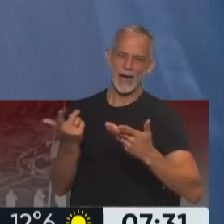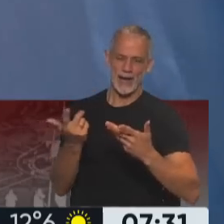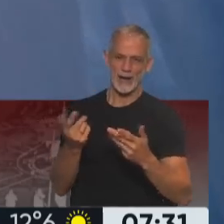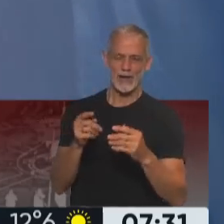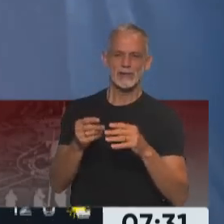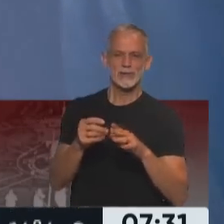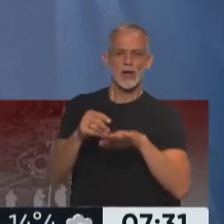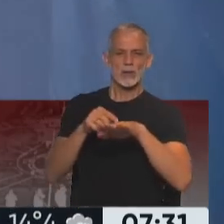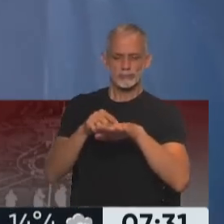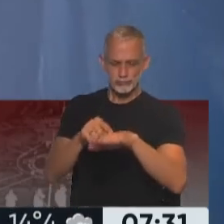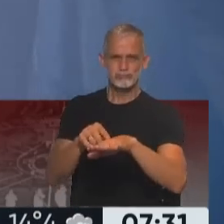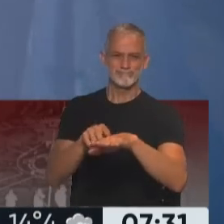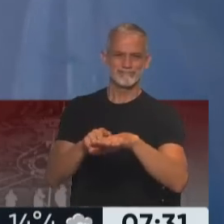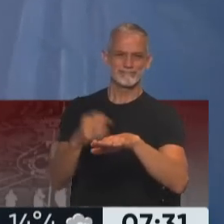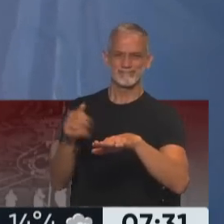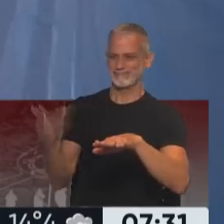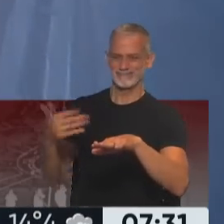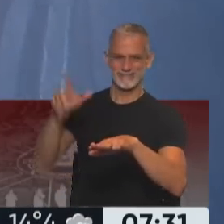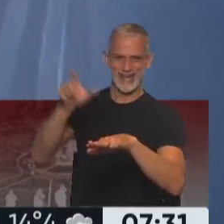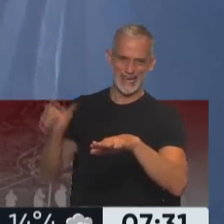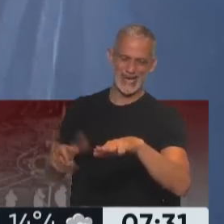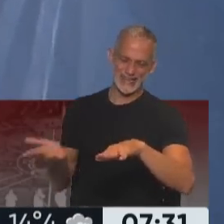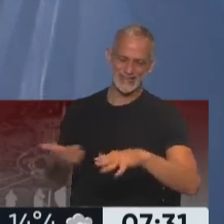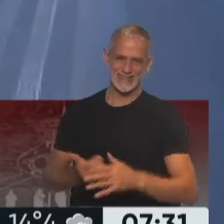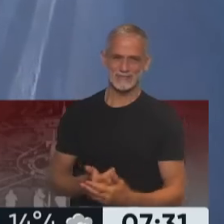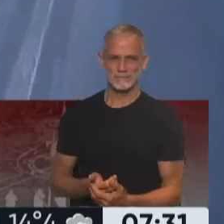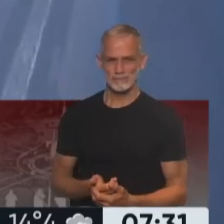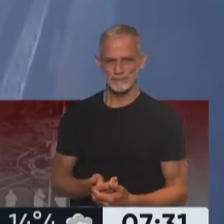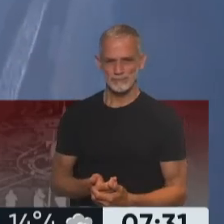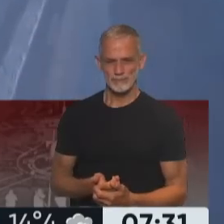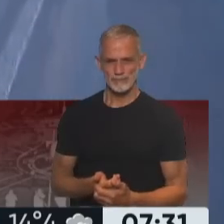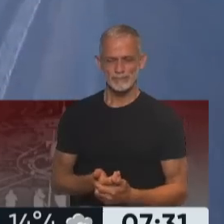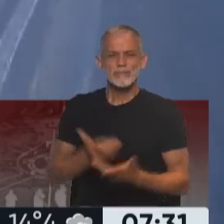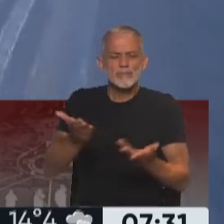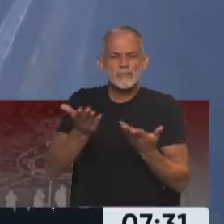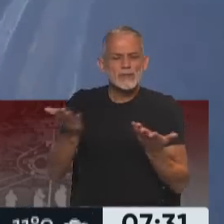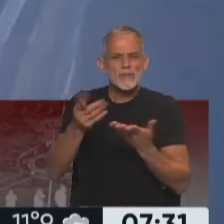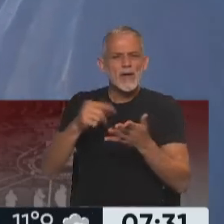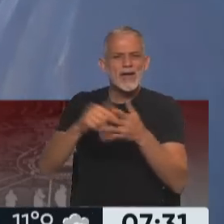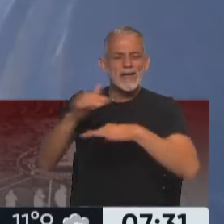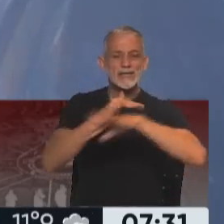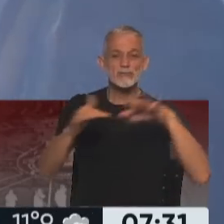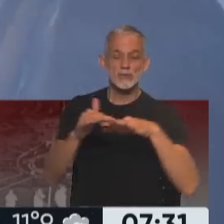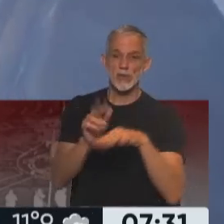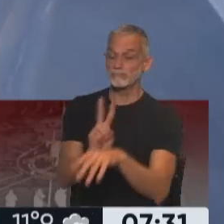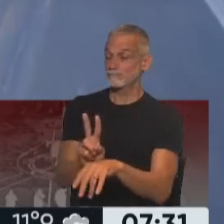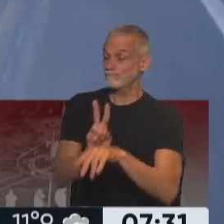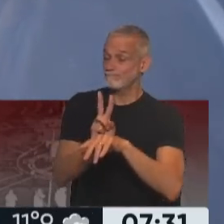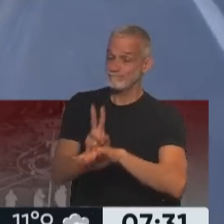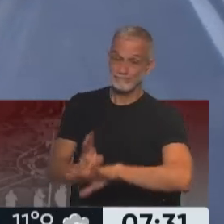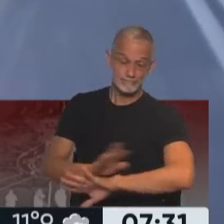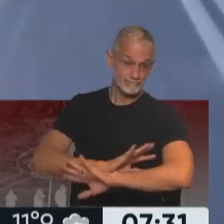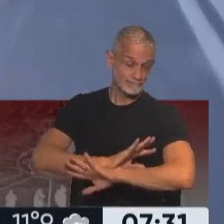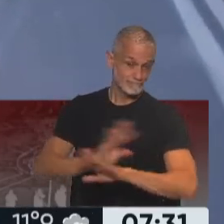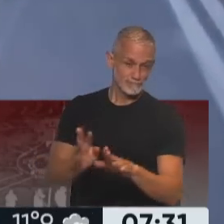muro también, ahí ya comienza la gente. Guido, la ciudad se blindó en estos últimos días.